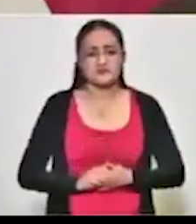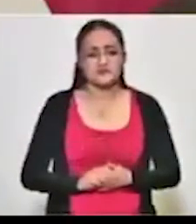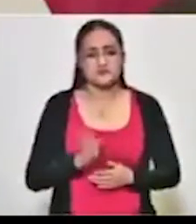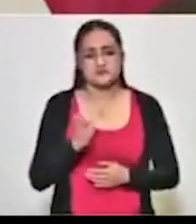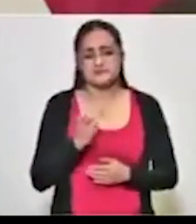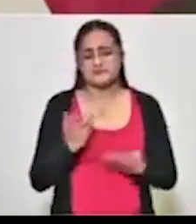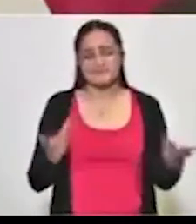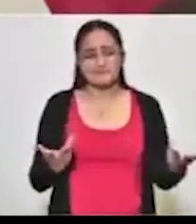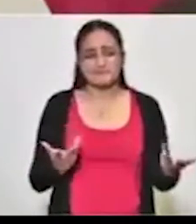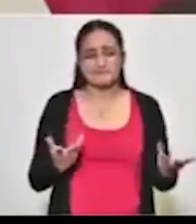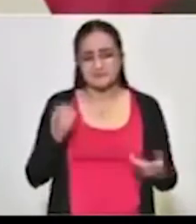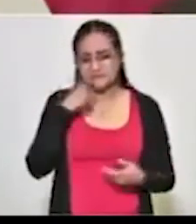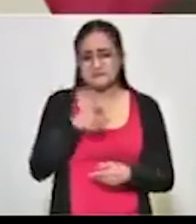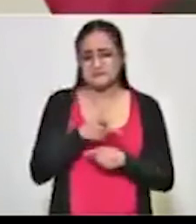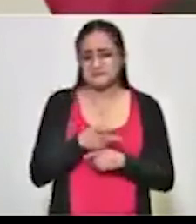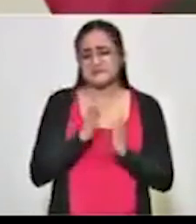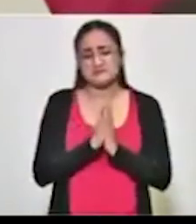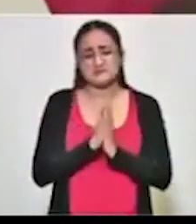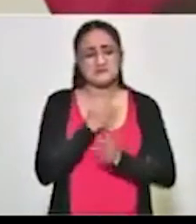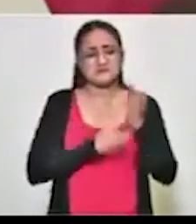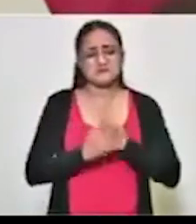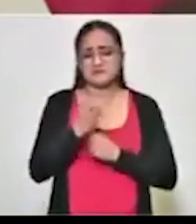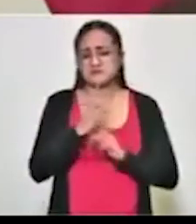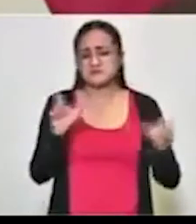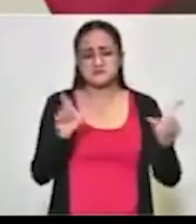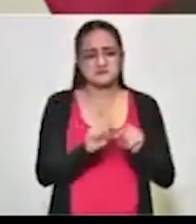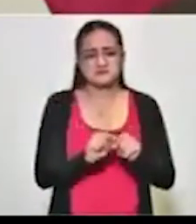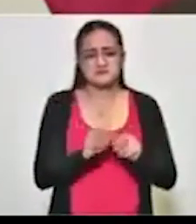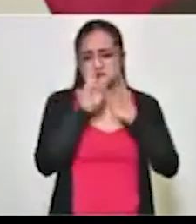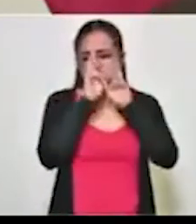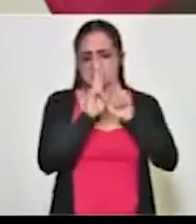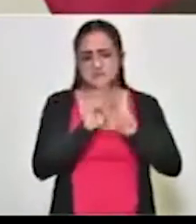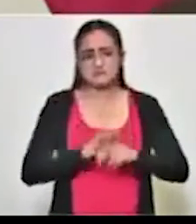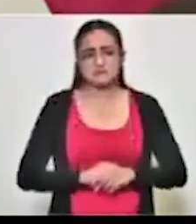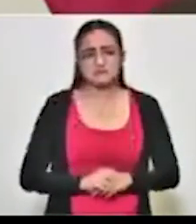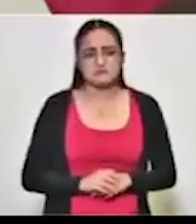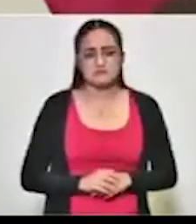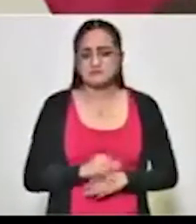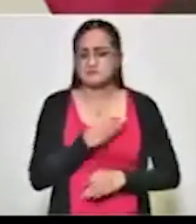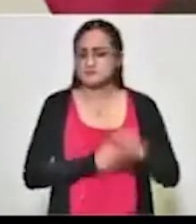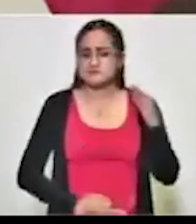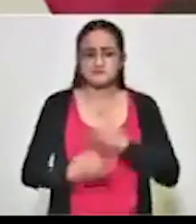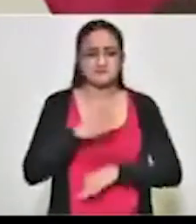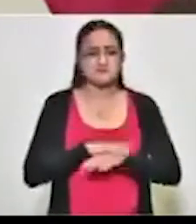Esa es la exhortación, el exhorto a todos. A todos.